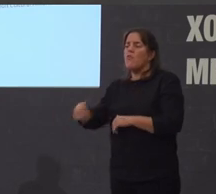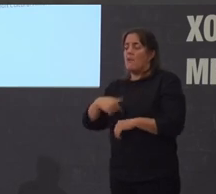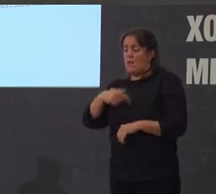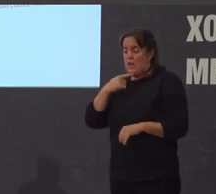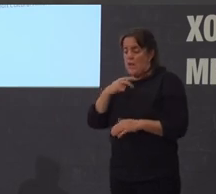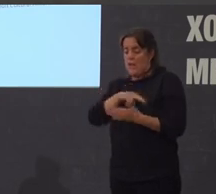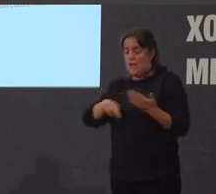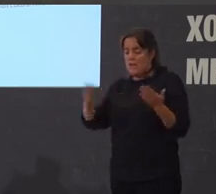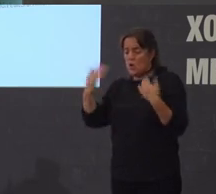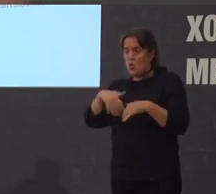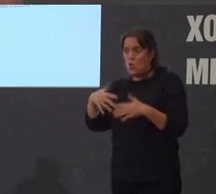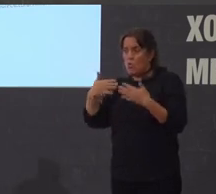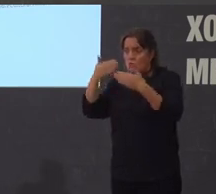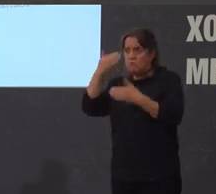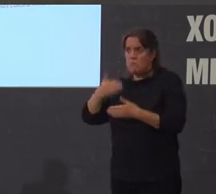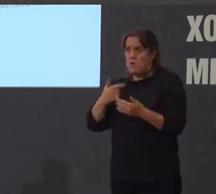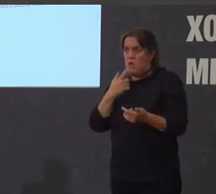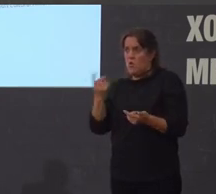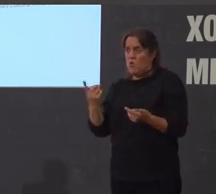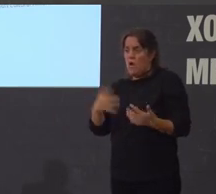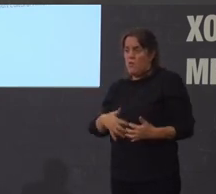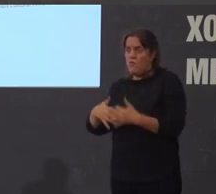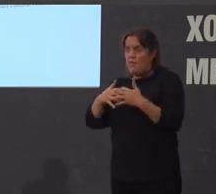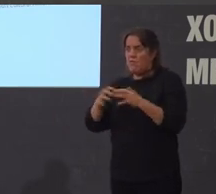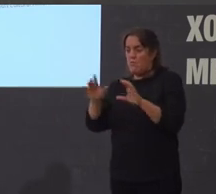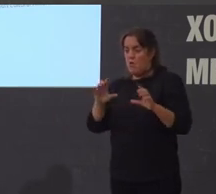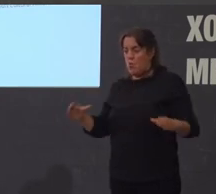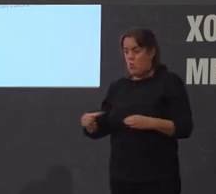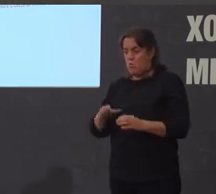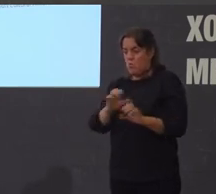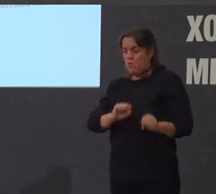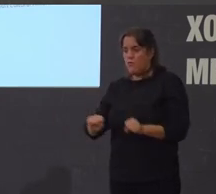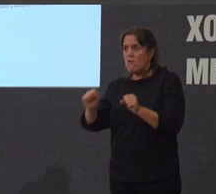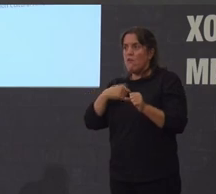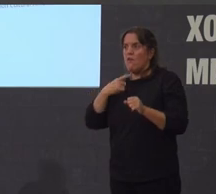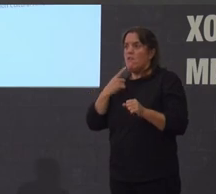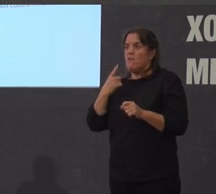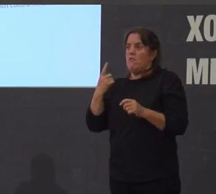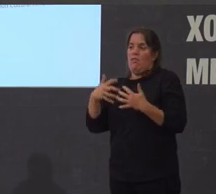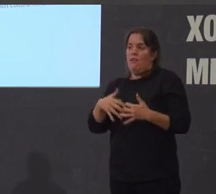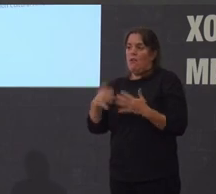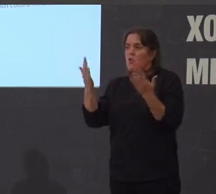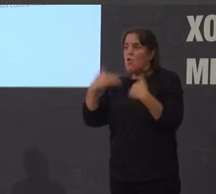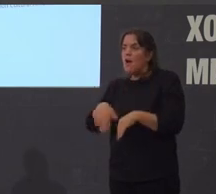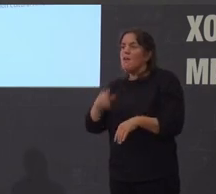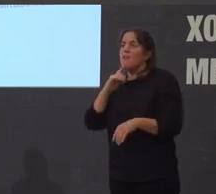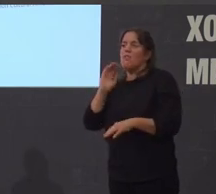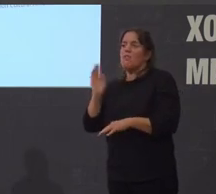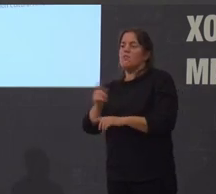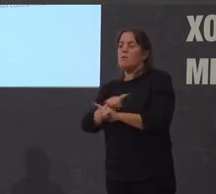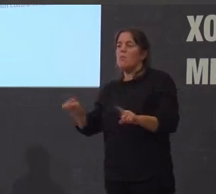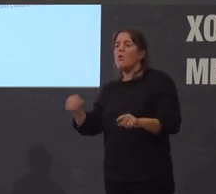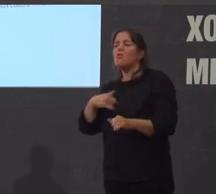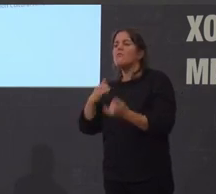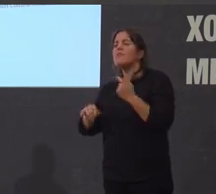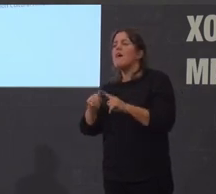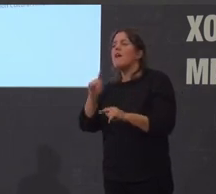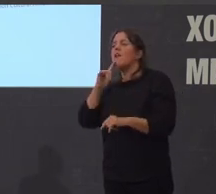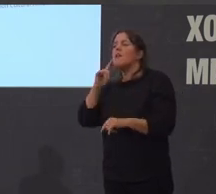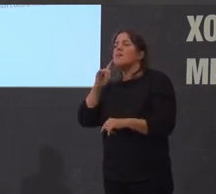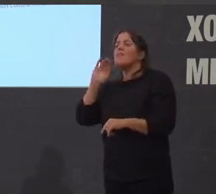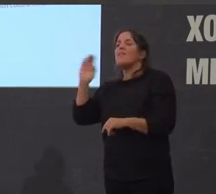nuevo frente de guerra niño hubo daños así importantes lo que hacían era atribuir los daños